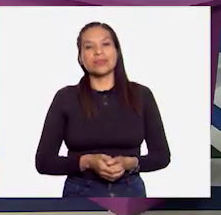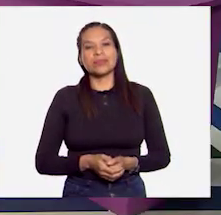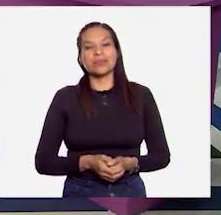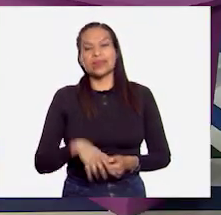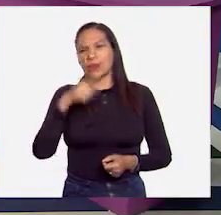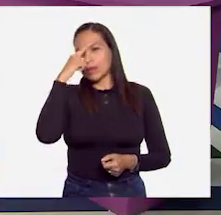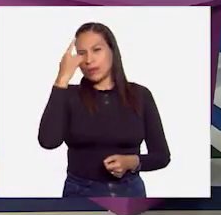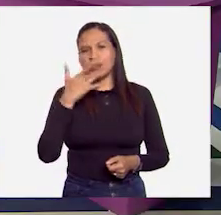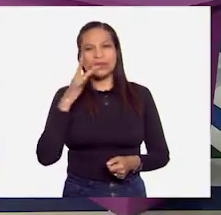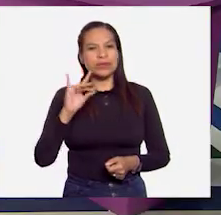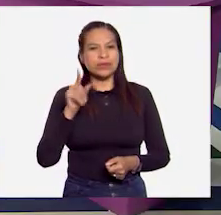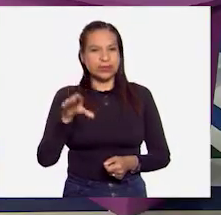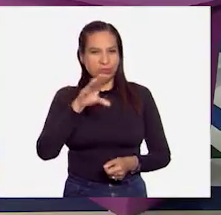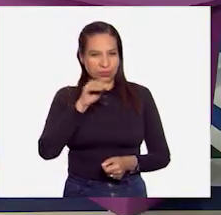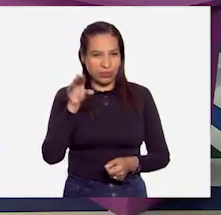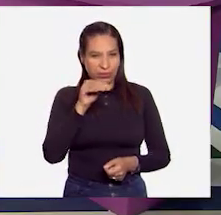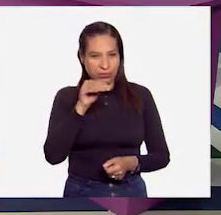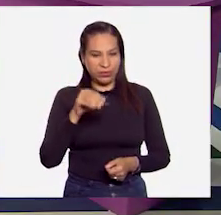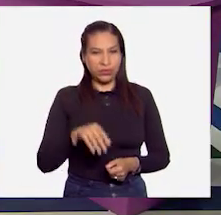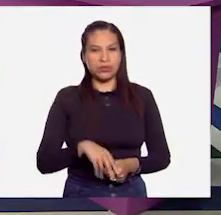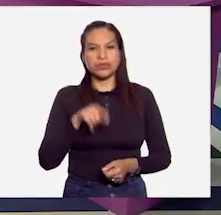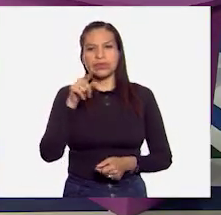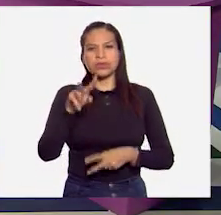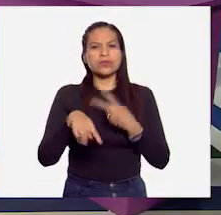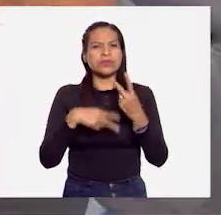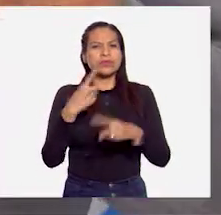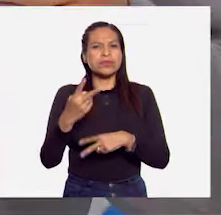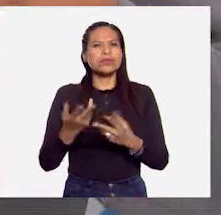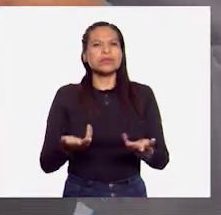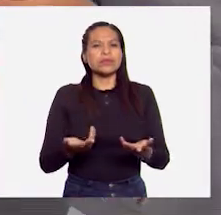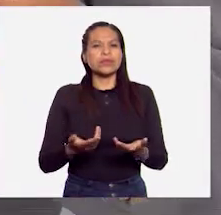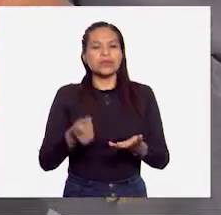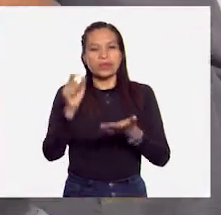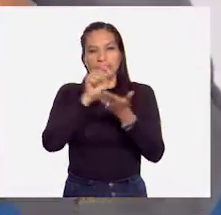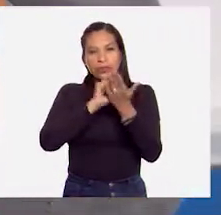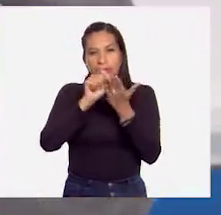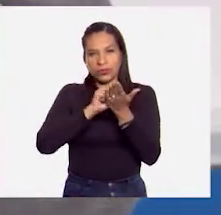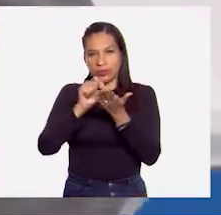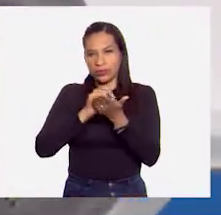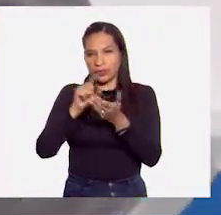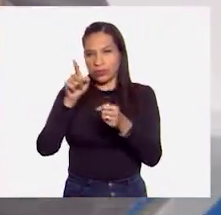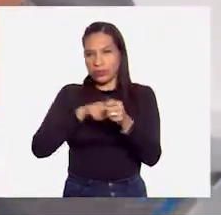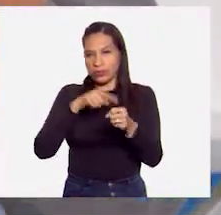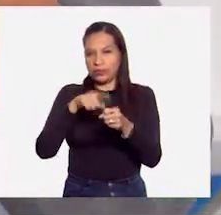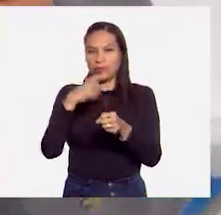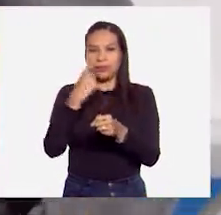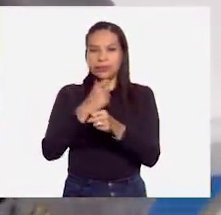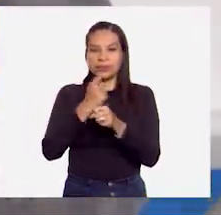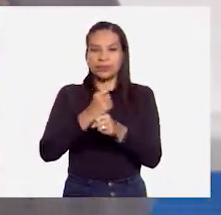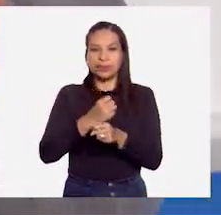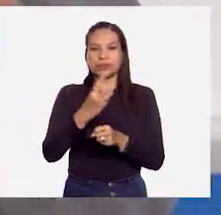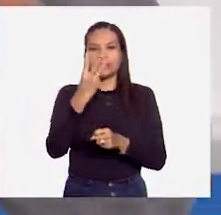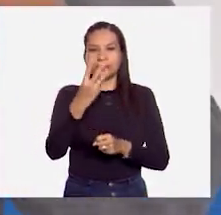Es muy fácil, Ton. Te vas a colorear primero 3/6,